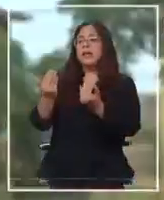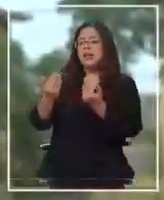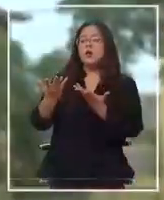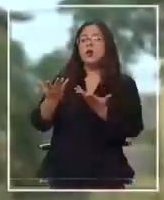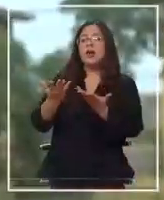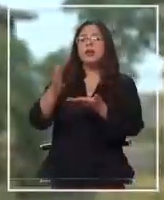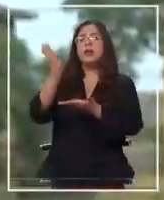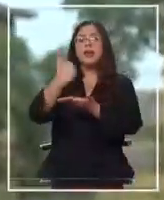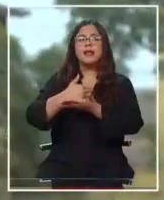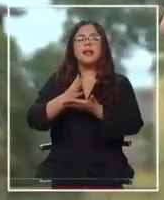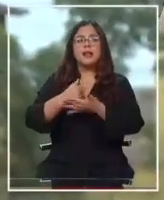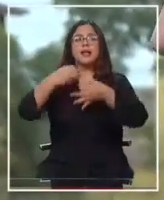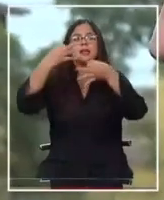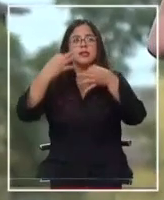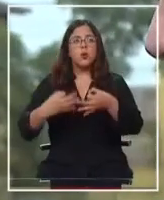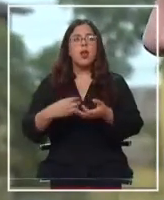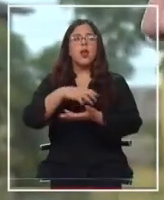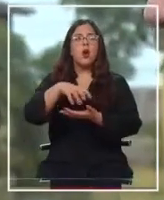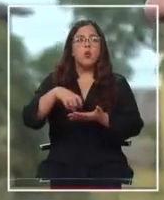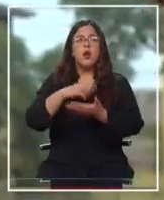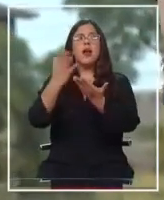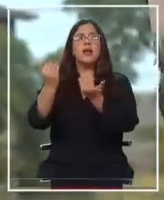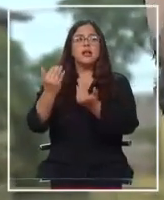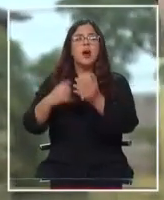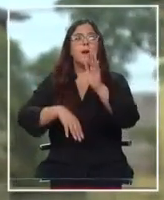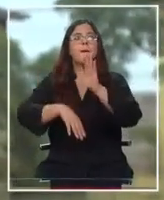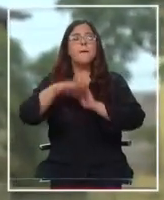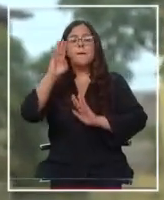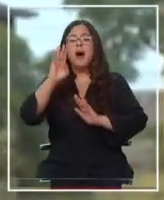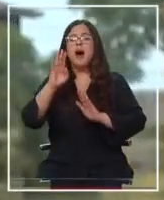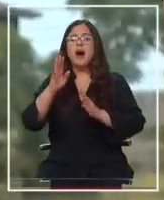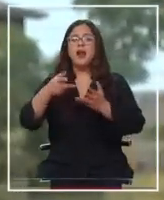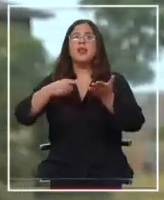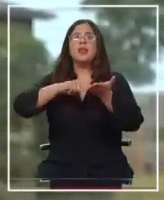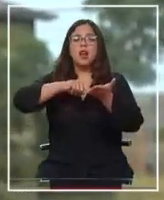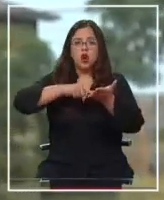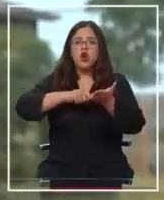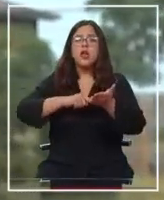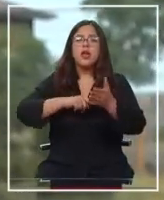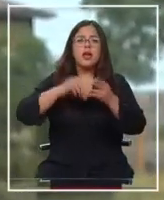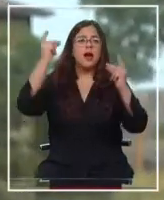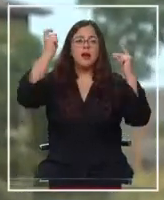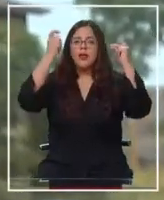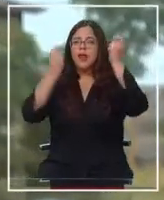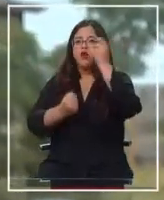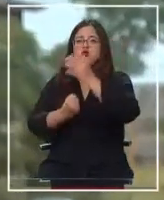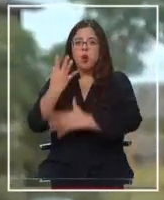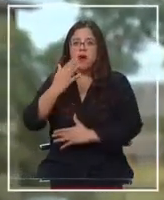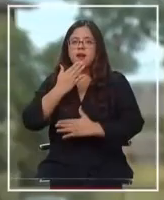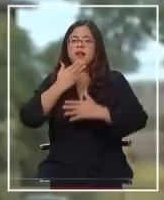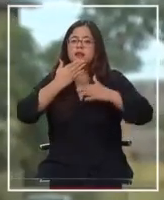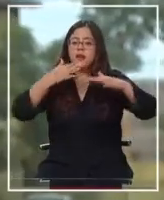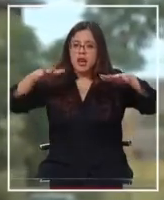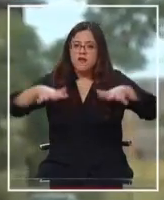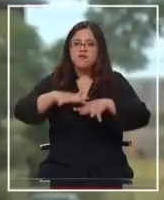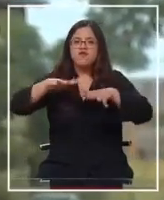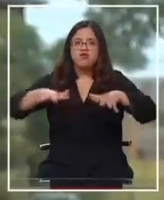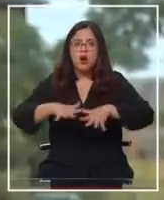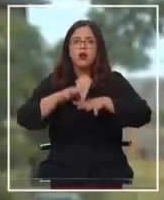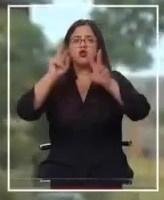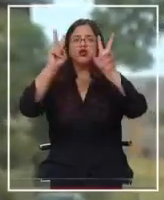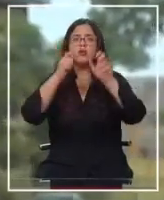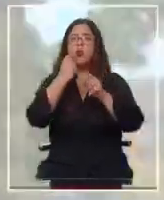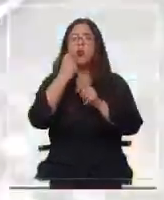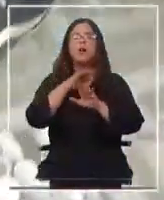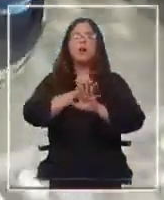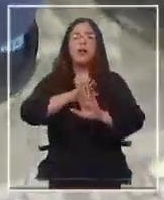estrategia de seguridad comunal, necesitamos más tecnología, necesitamos más innovación, necesitamos más esfuerzos en materia